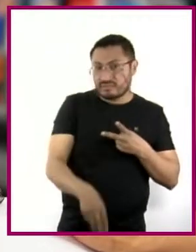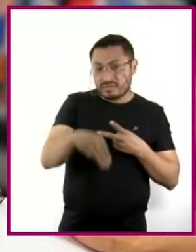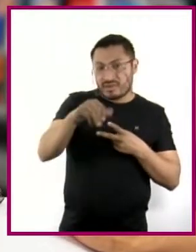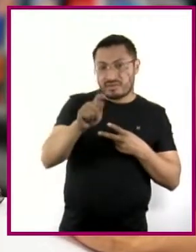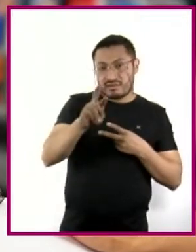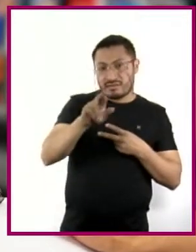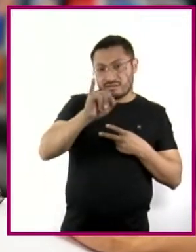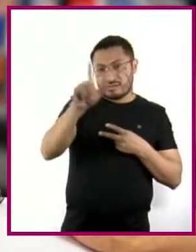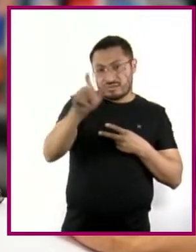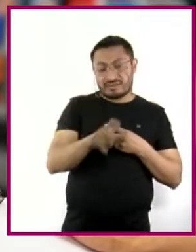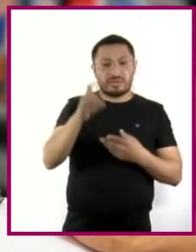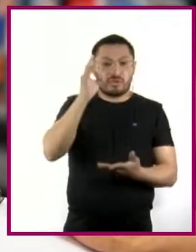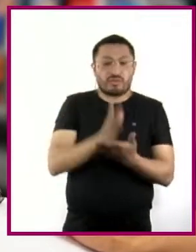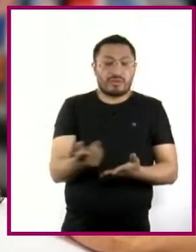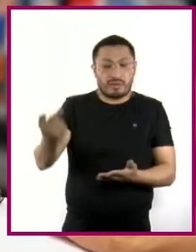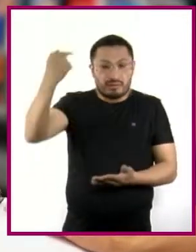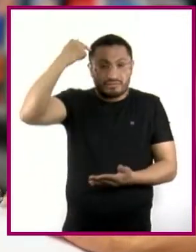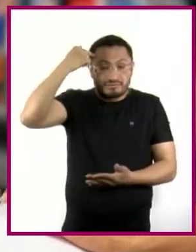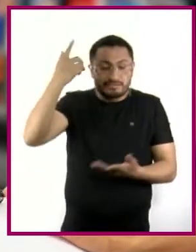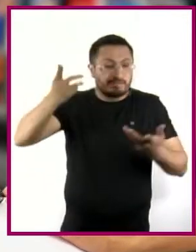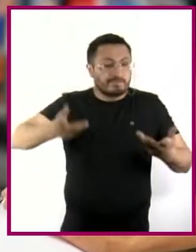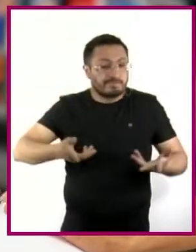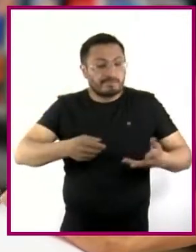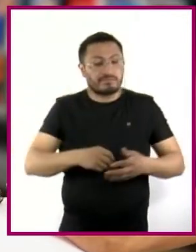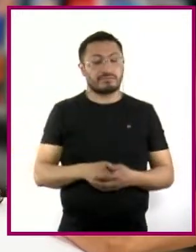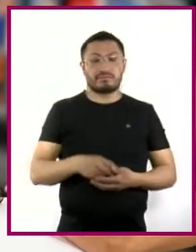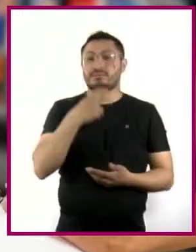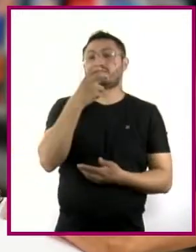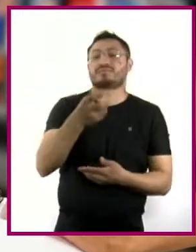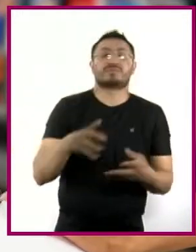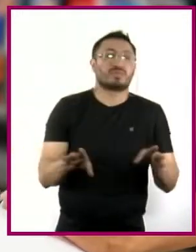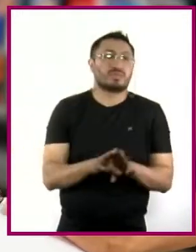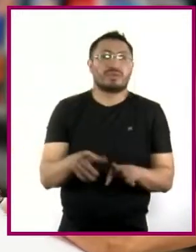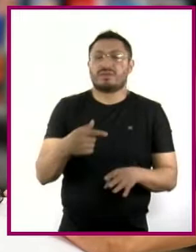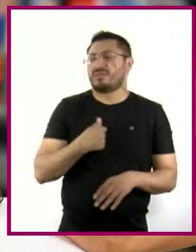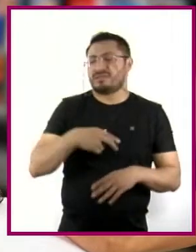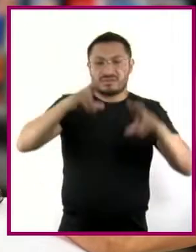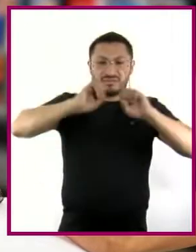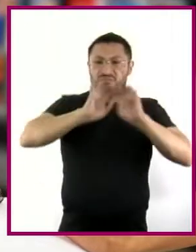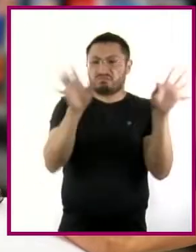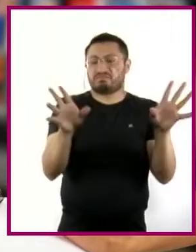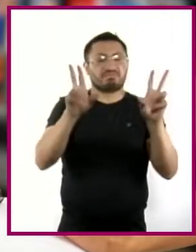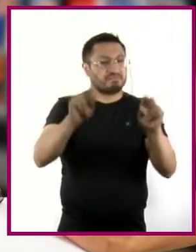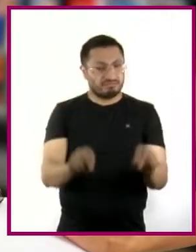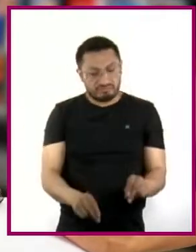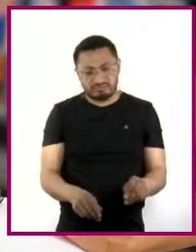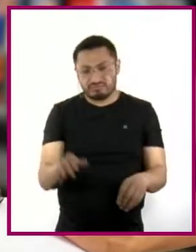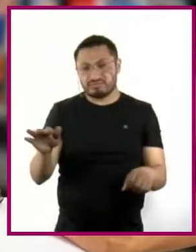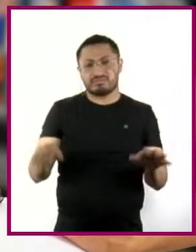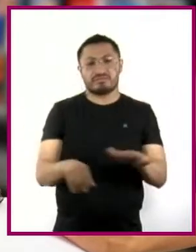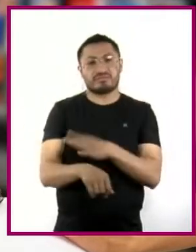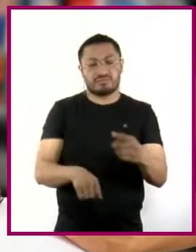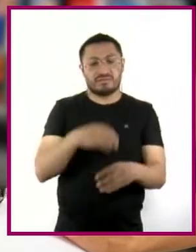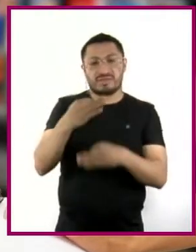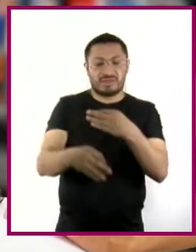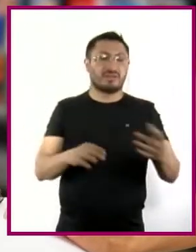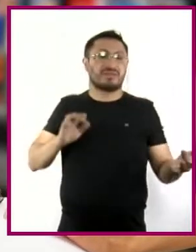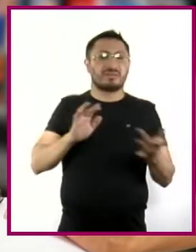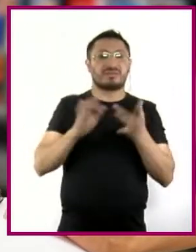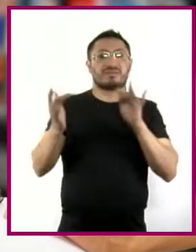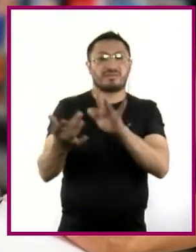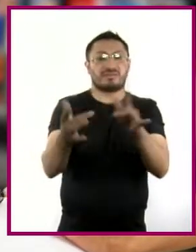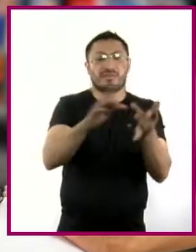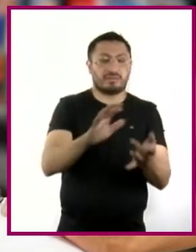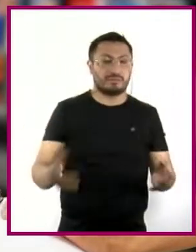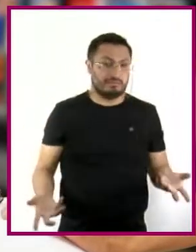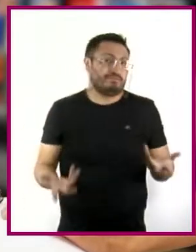existe solo en la mente de cada personaje? Eso no me queda muy claro. Sobre todo porque todos interactúan entre ellos ahí